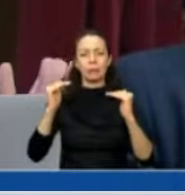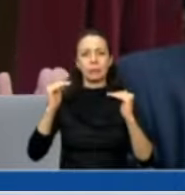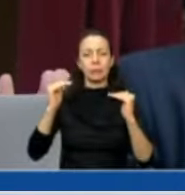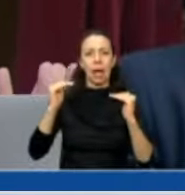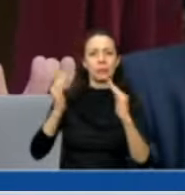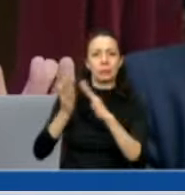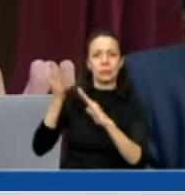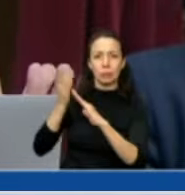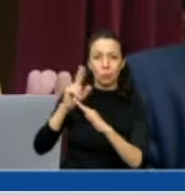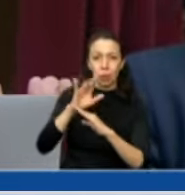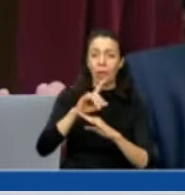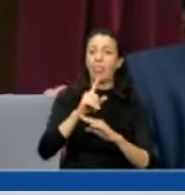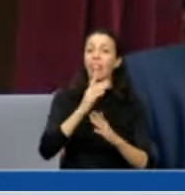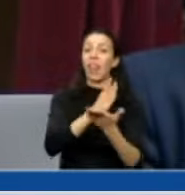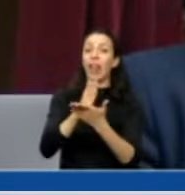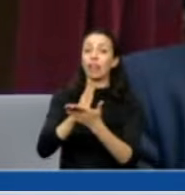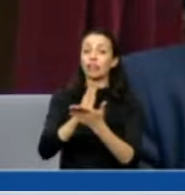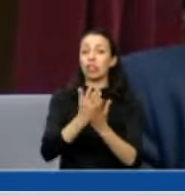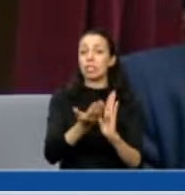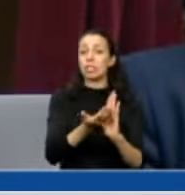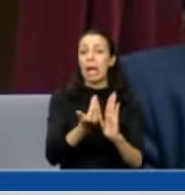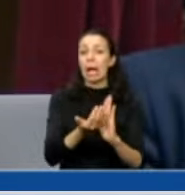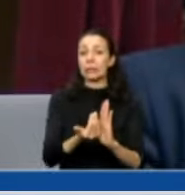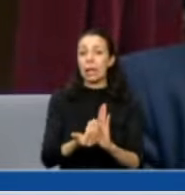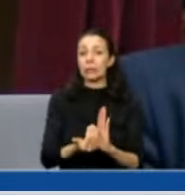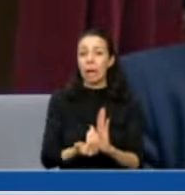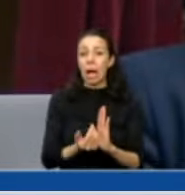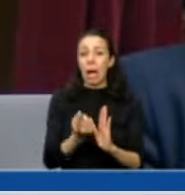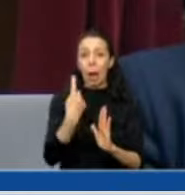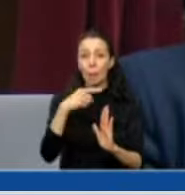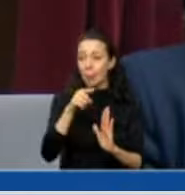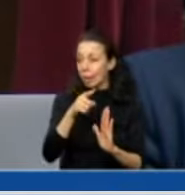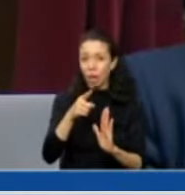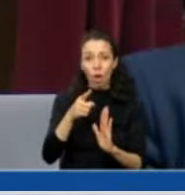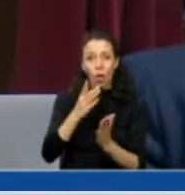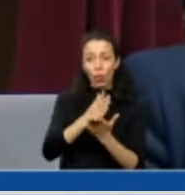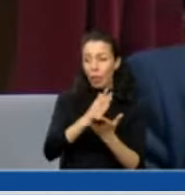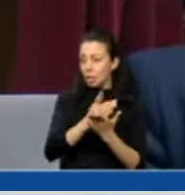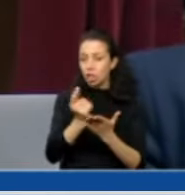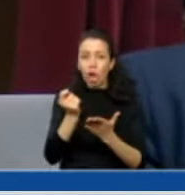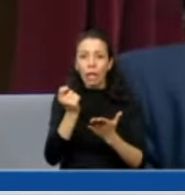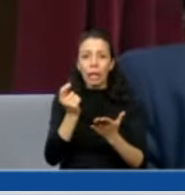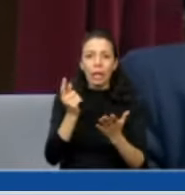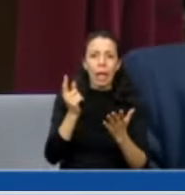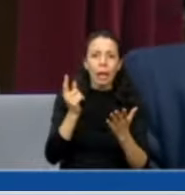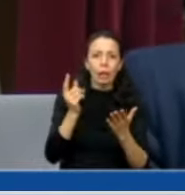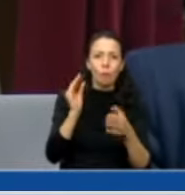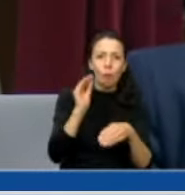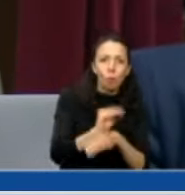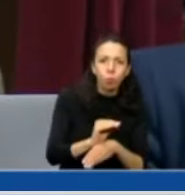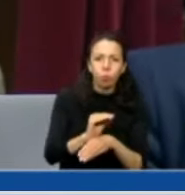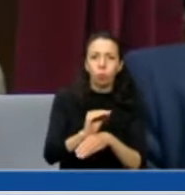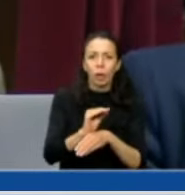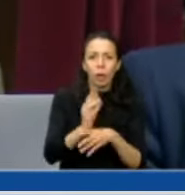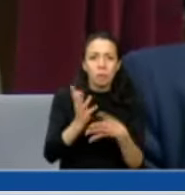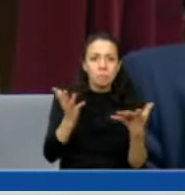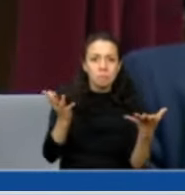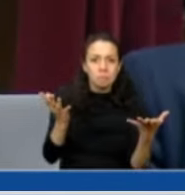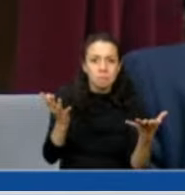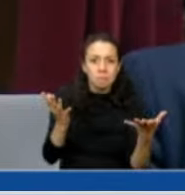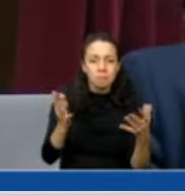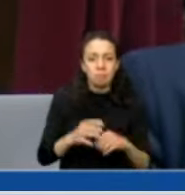y a lo que resta la gestión de Milei. A ver, si Milei consigue un buen resultado electoral el año que viene, en gran